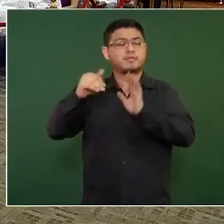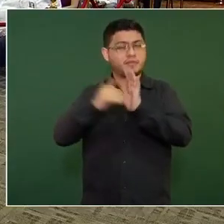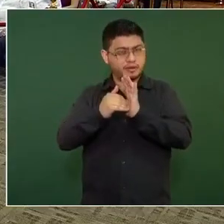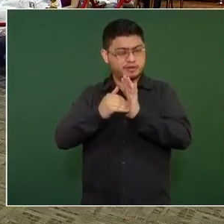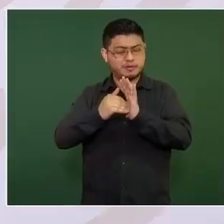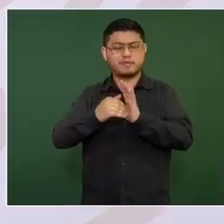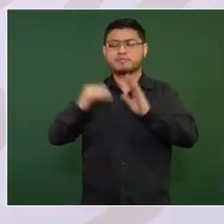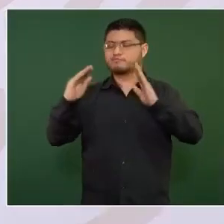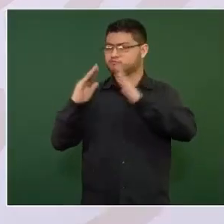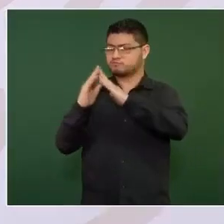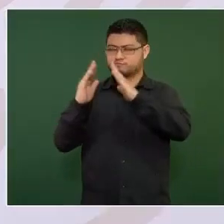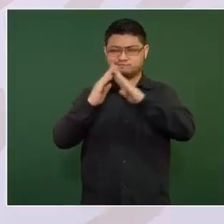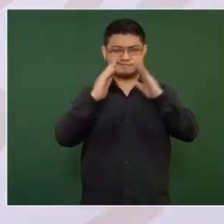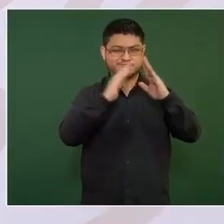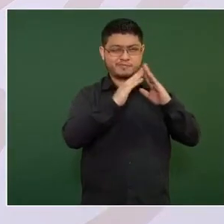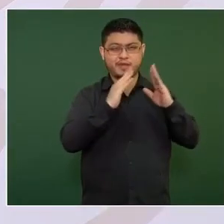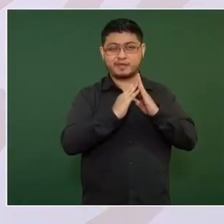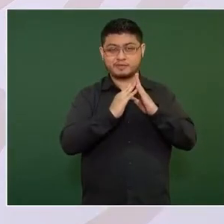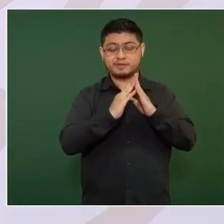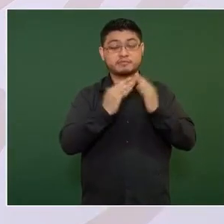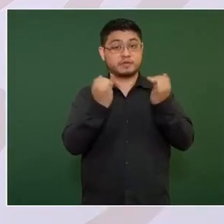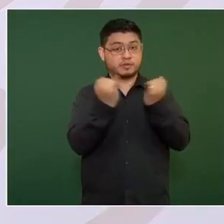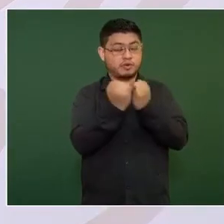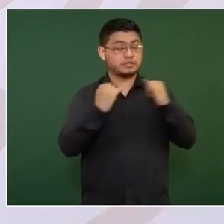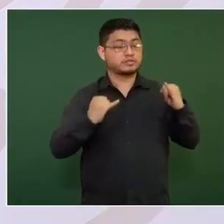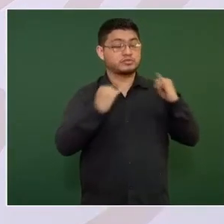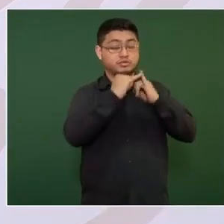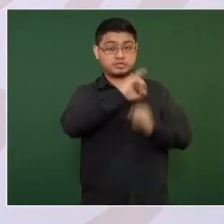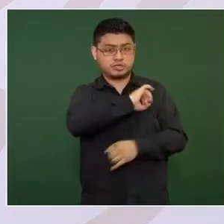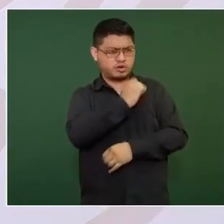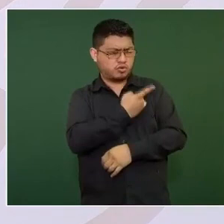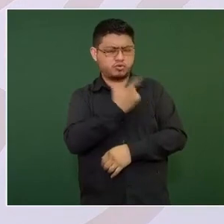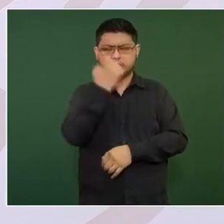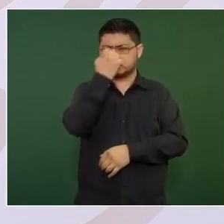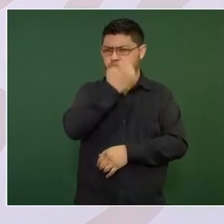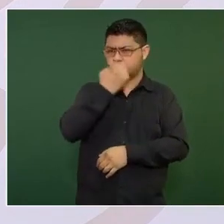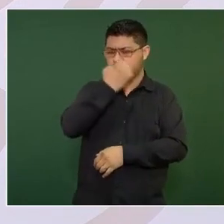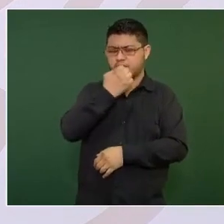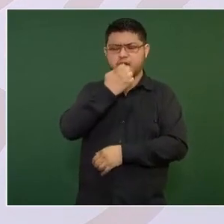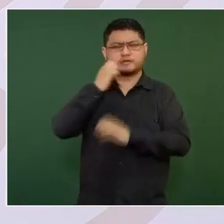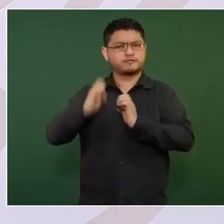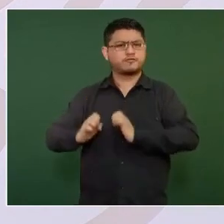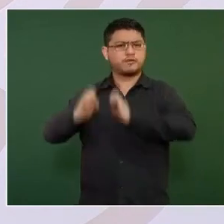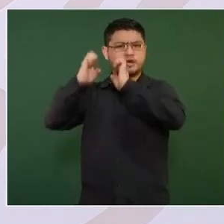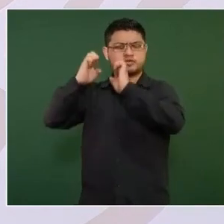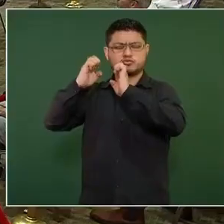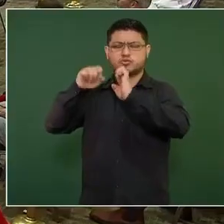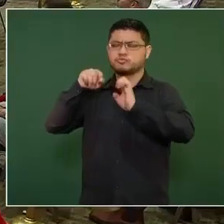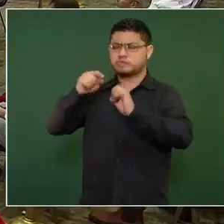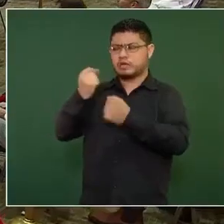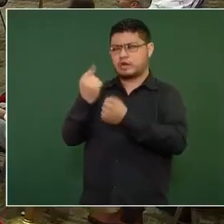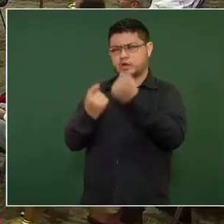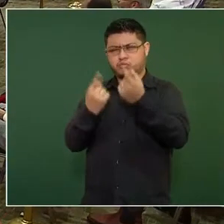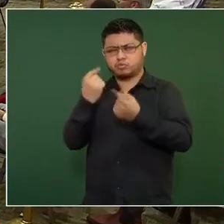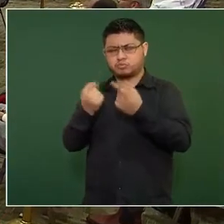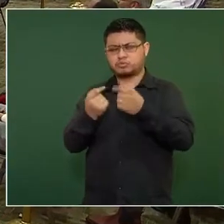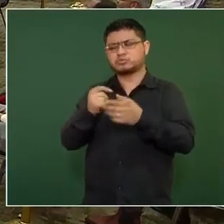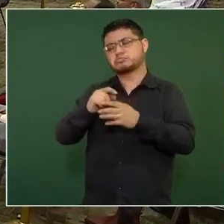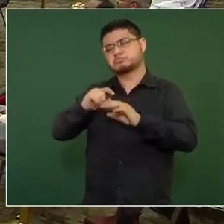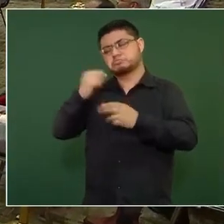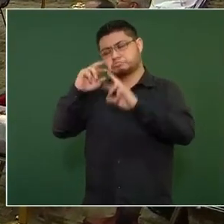62.971 viviendas, centros de salud, escuelas, edificios y templos afectados por los